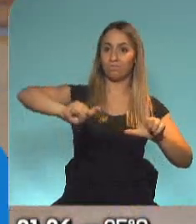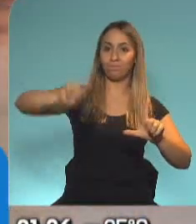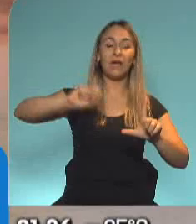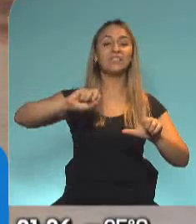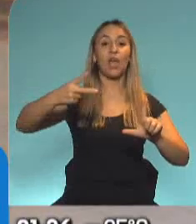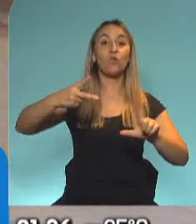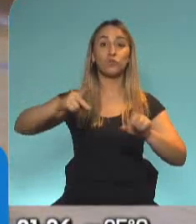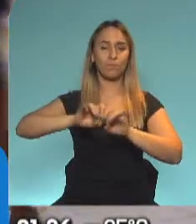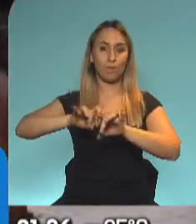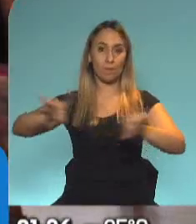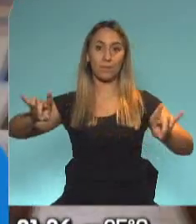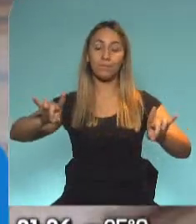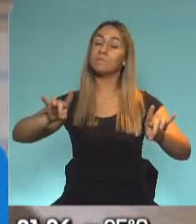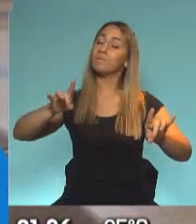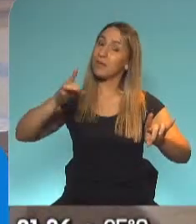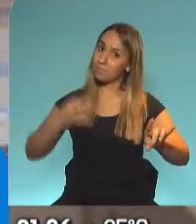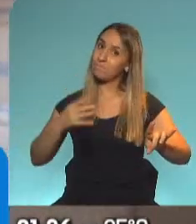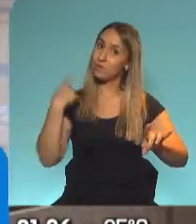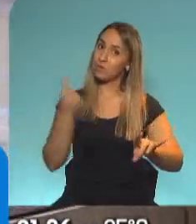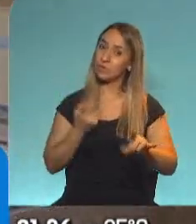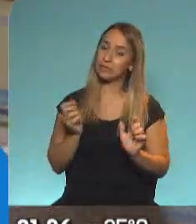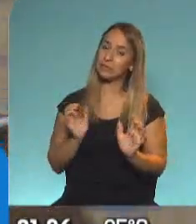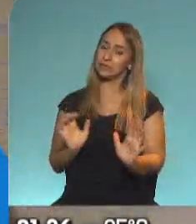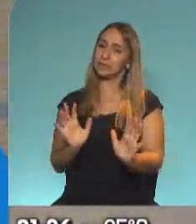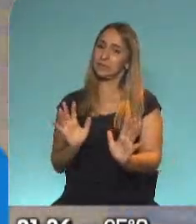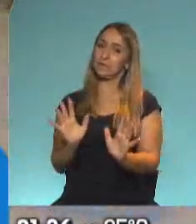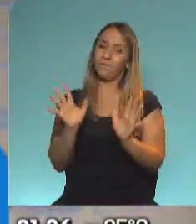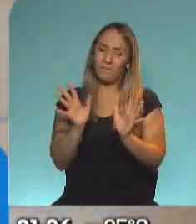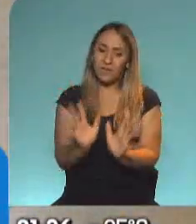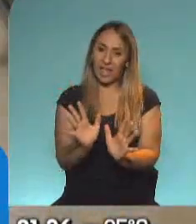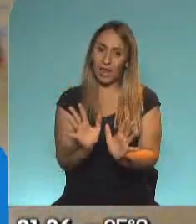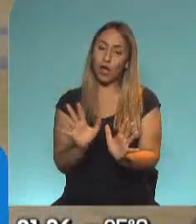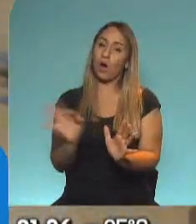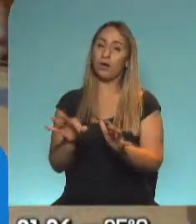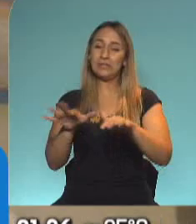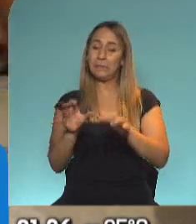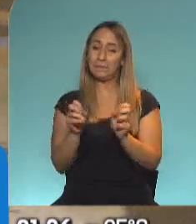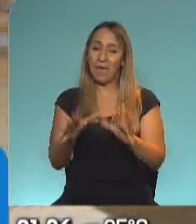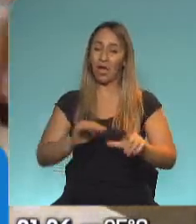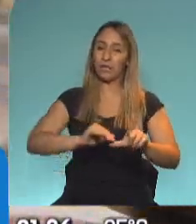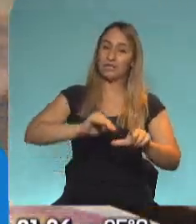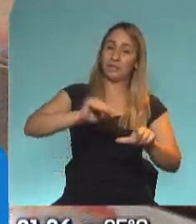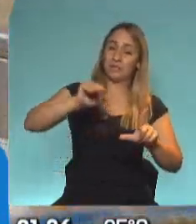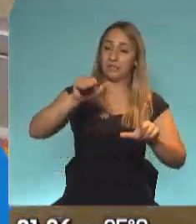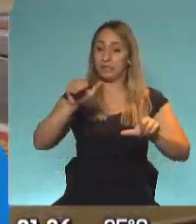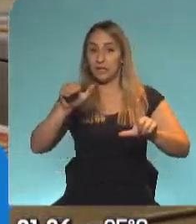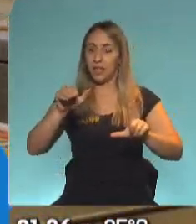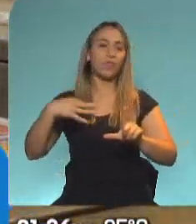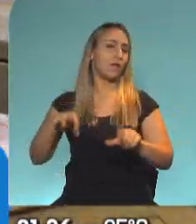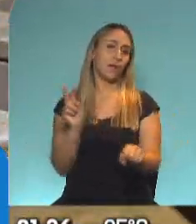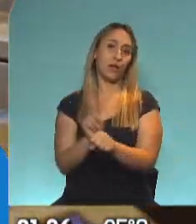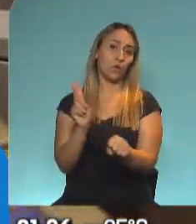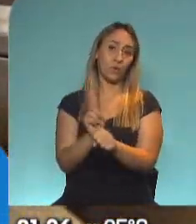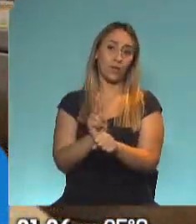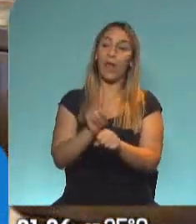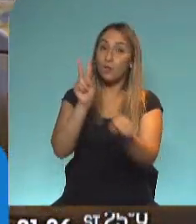ola. Para tratar de evitarla, para tratar de que mejore, tenemos que cuidarlos. Y el mejor cuidado se da con